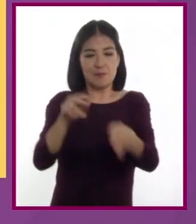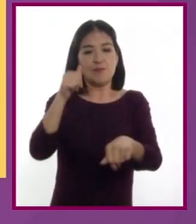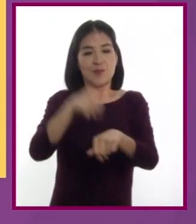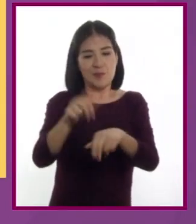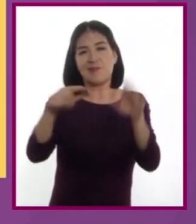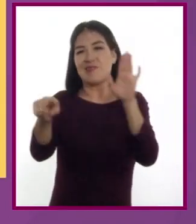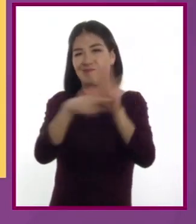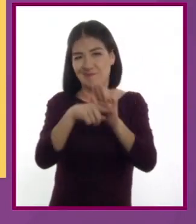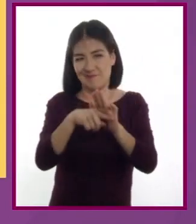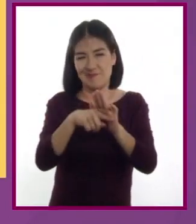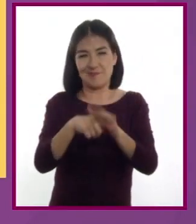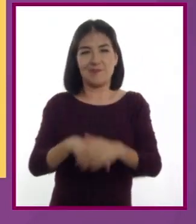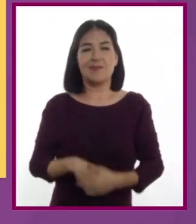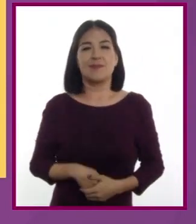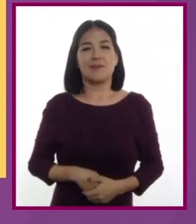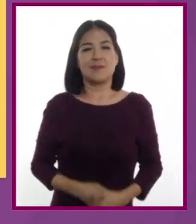negativo.